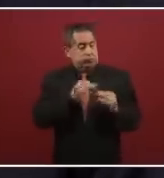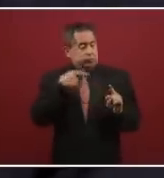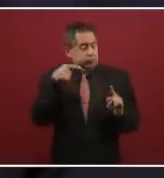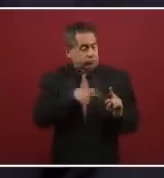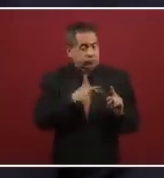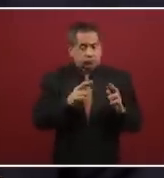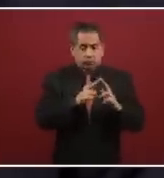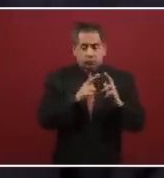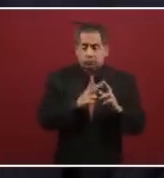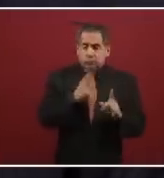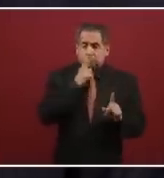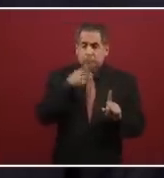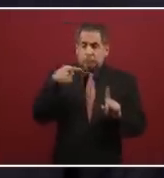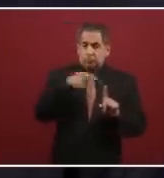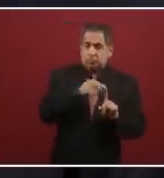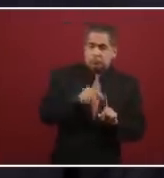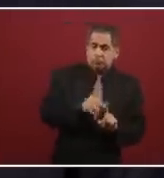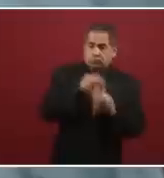o predilecta.